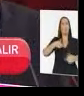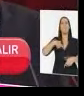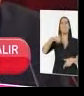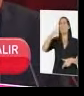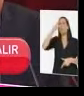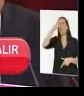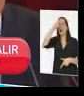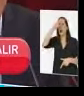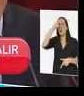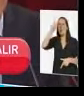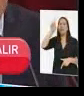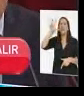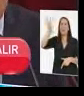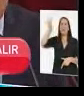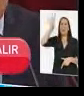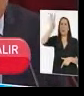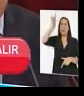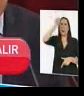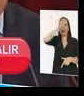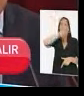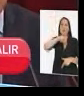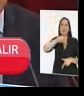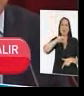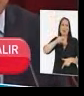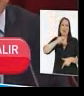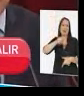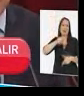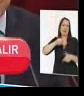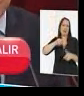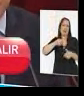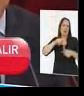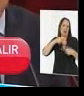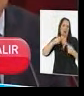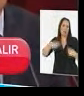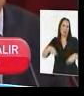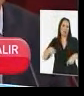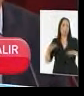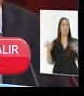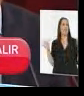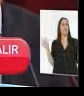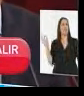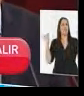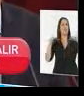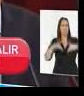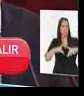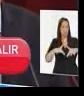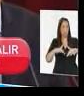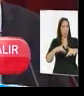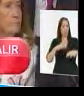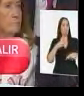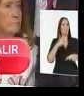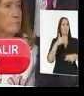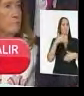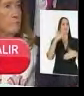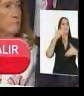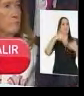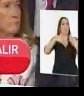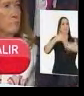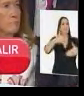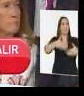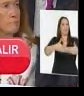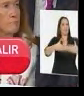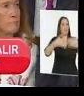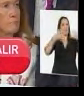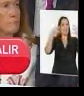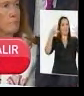30% de Cristina? No creo, por eso digo, porque lo veo en la calle y creo que hay una necesidad y una estrategia de instalar el